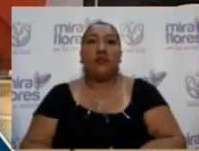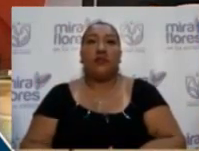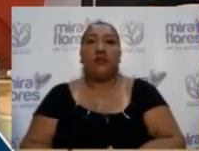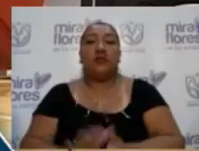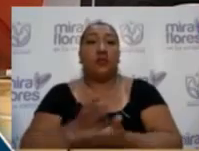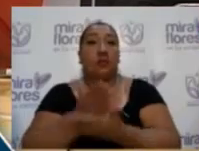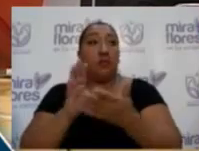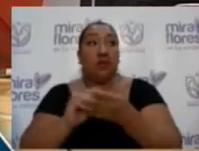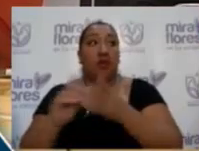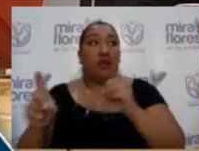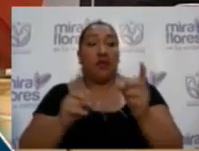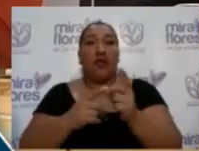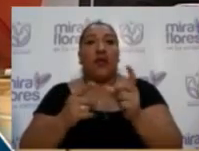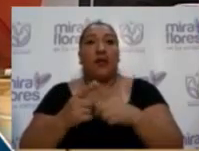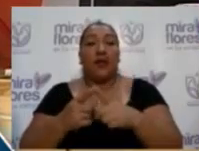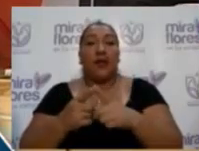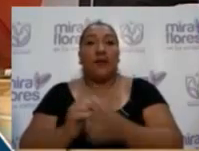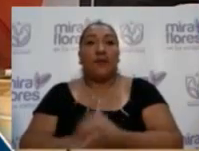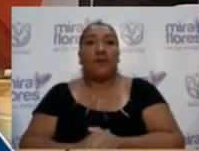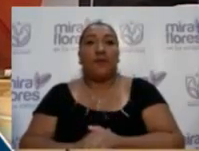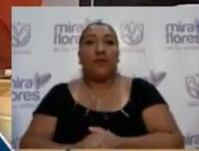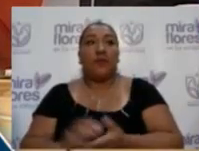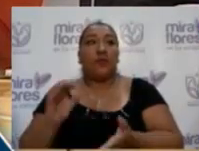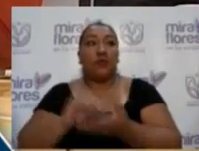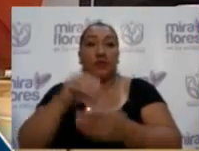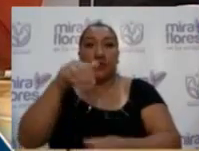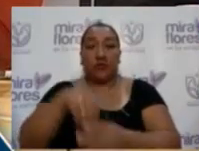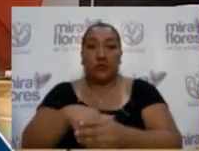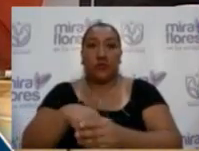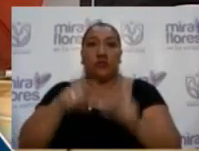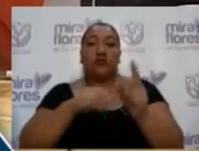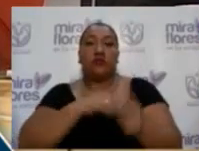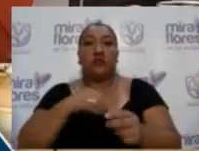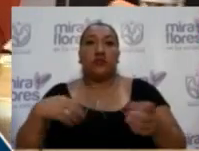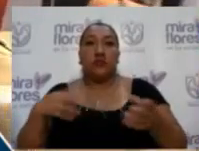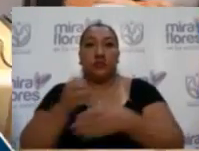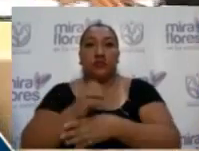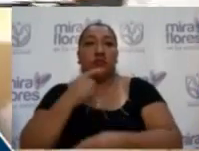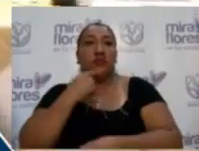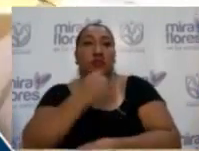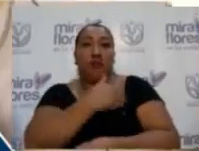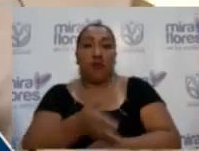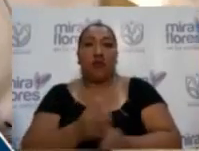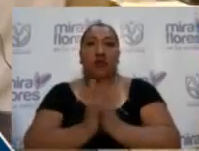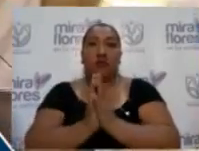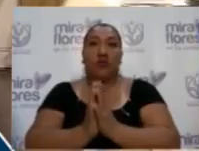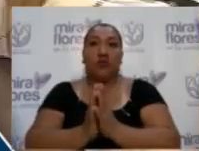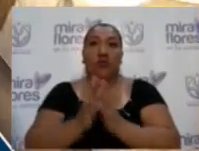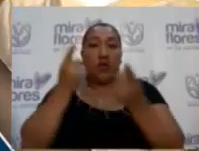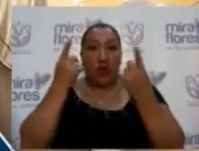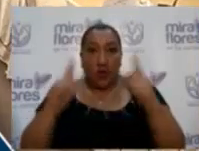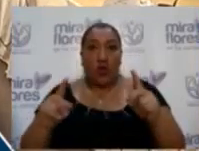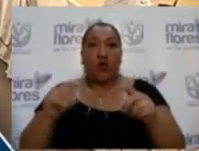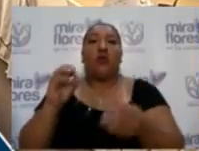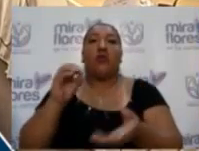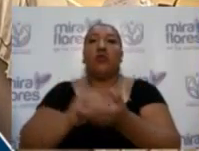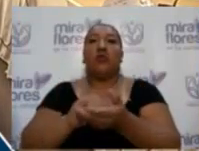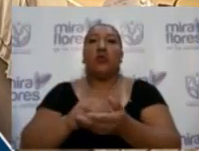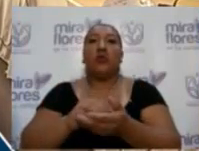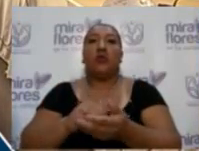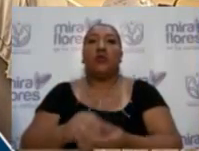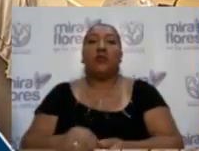No teniendo debate planteado, vamos a proceder al voto. Aquellos miembros del Consejo que estén a favor de aprobar este proyecto